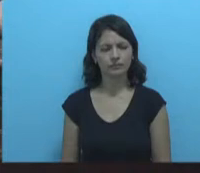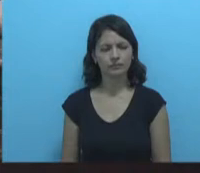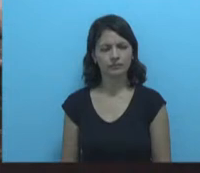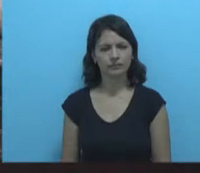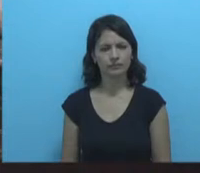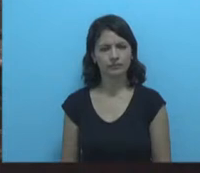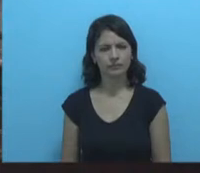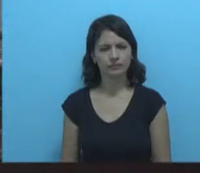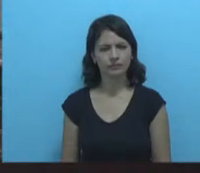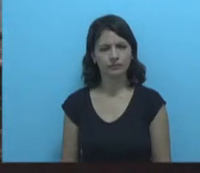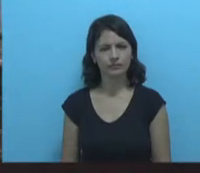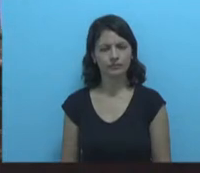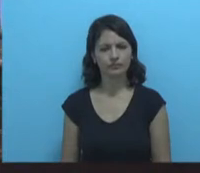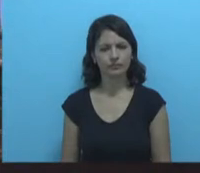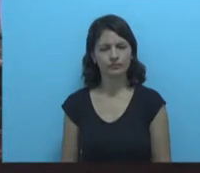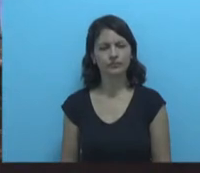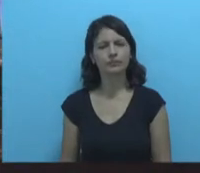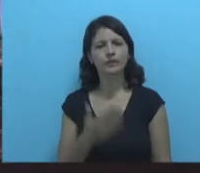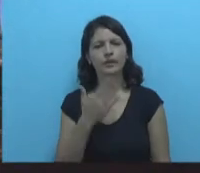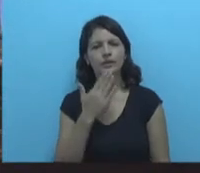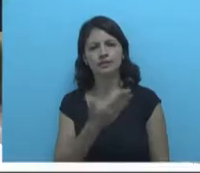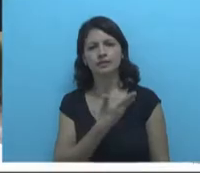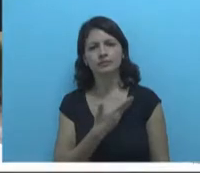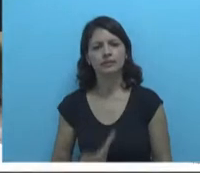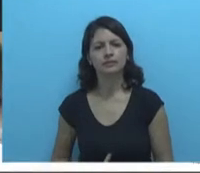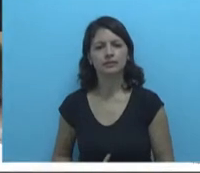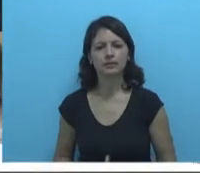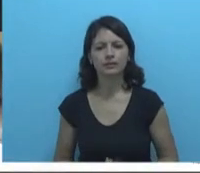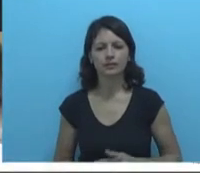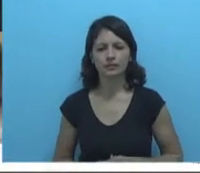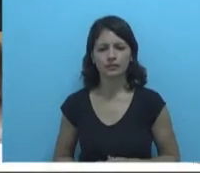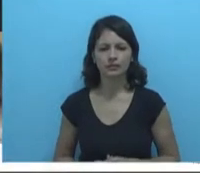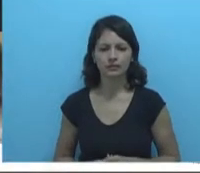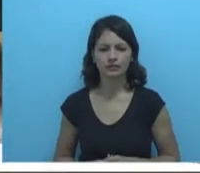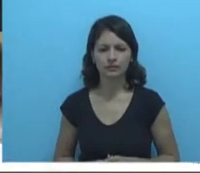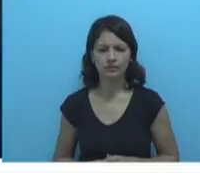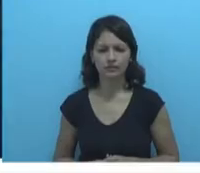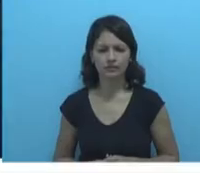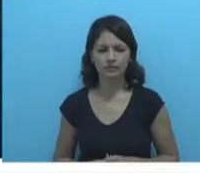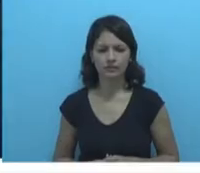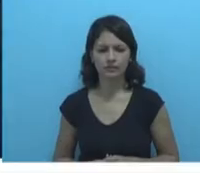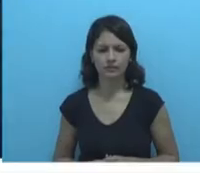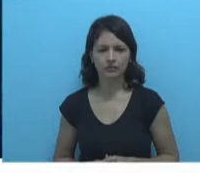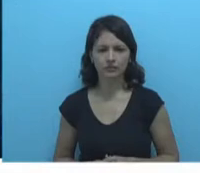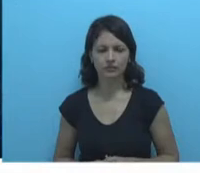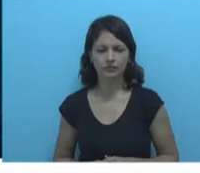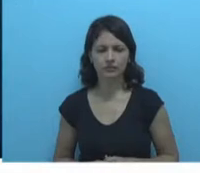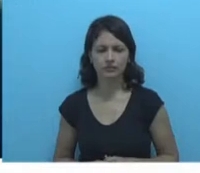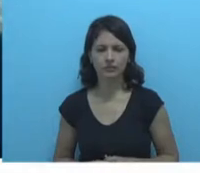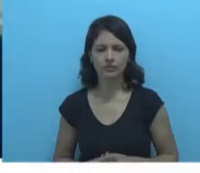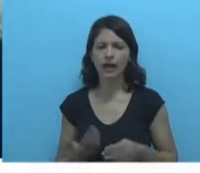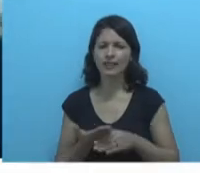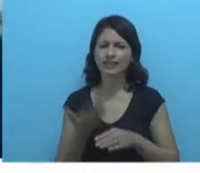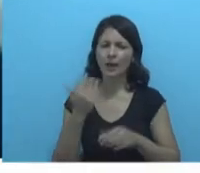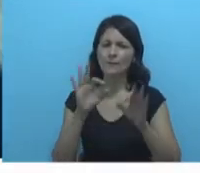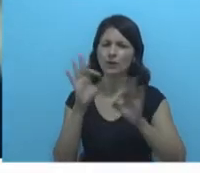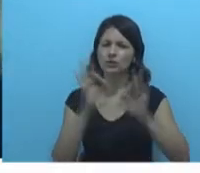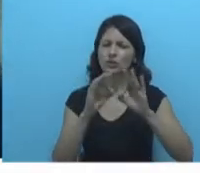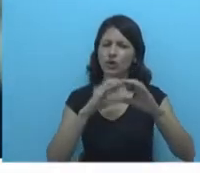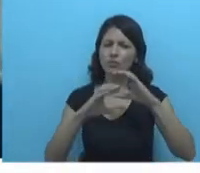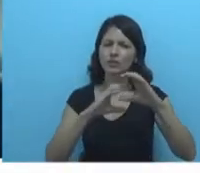Muchas gracias, señor presidente. Esta intervención es para alegar respecto del proyecto de comunicación